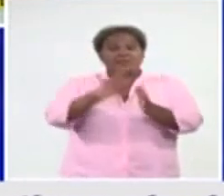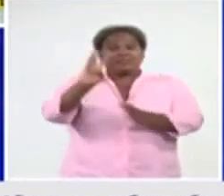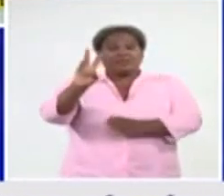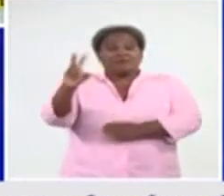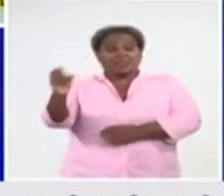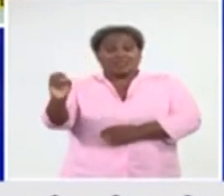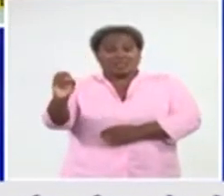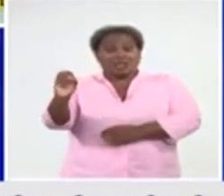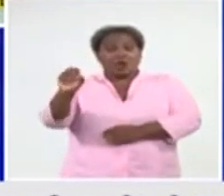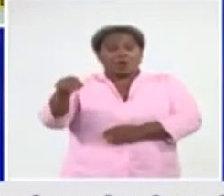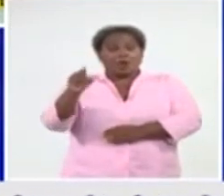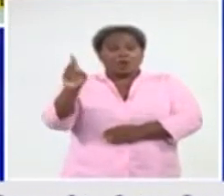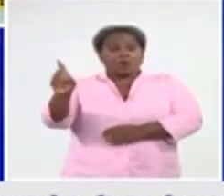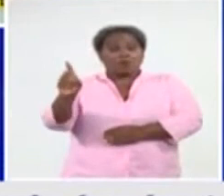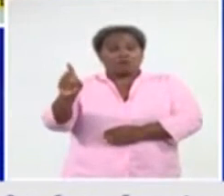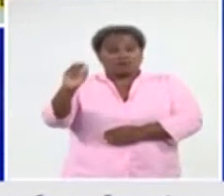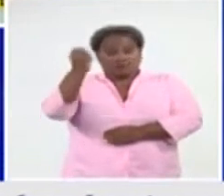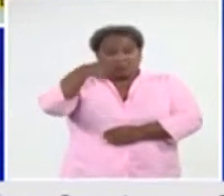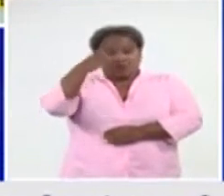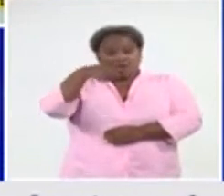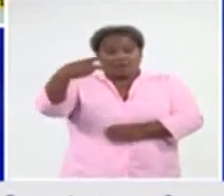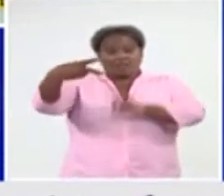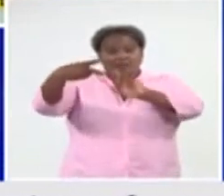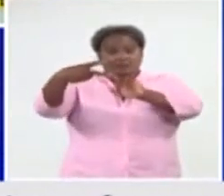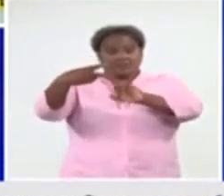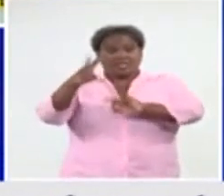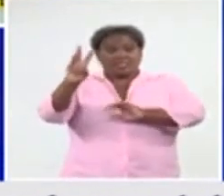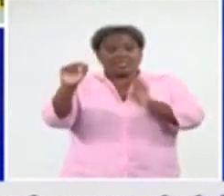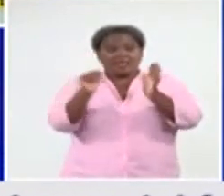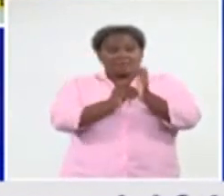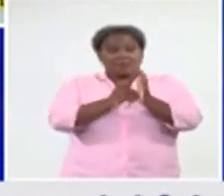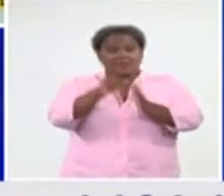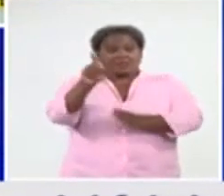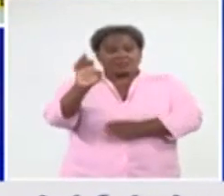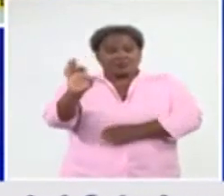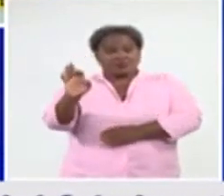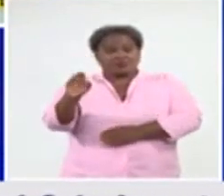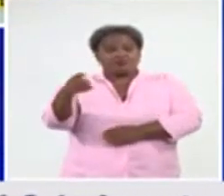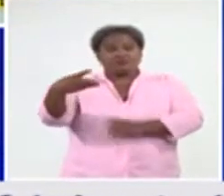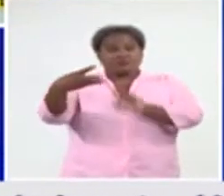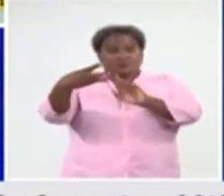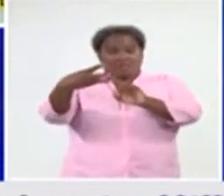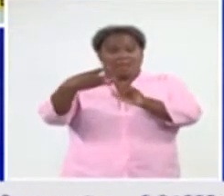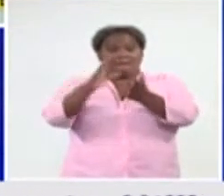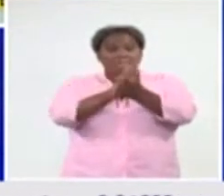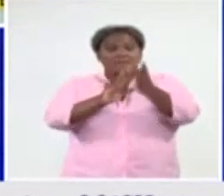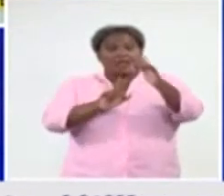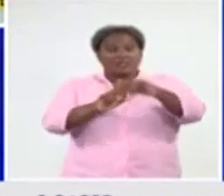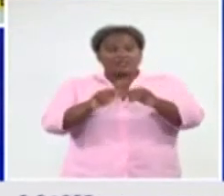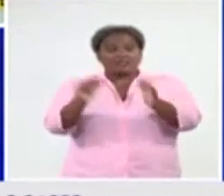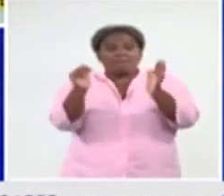3.320,1, Ciego de Ávila 3.318, Matanzas